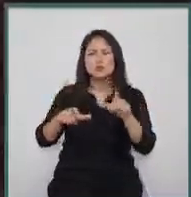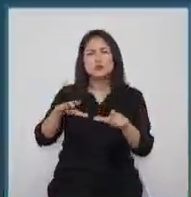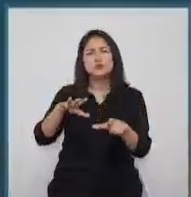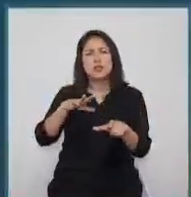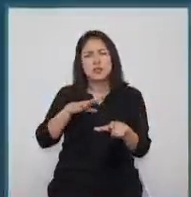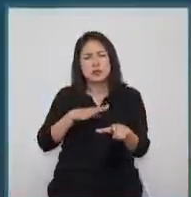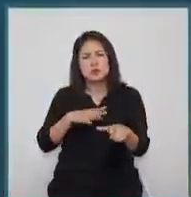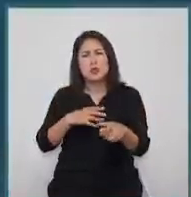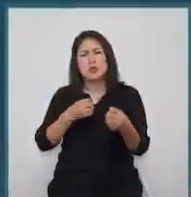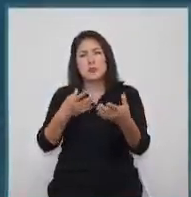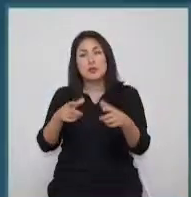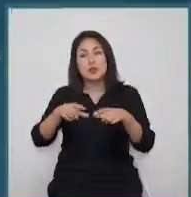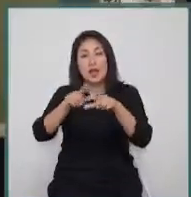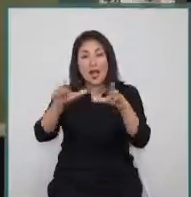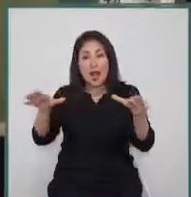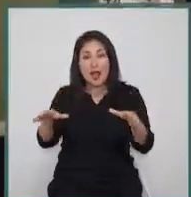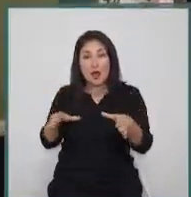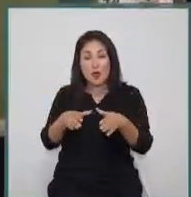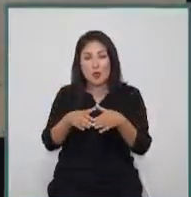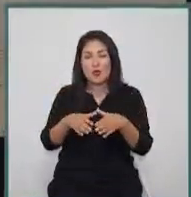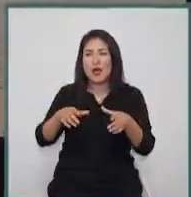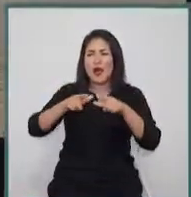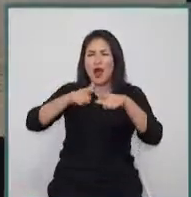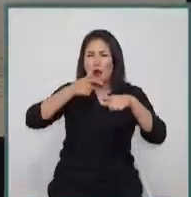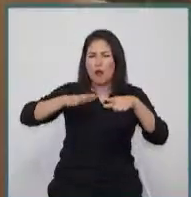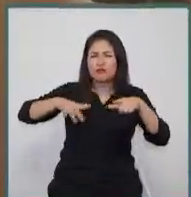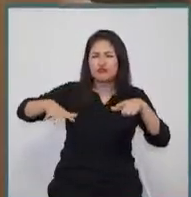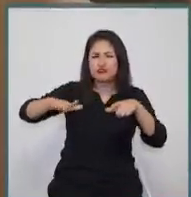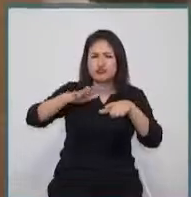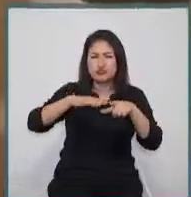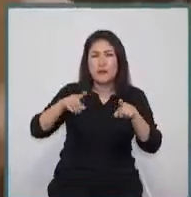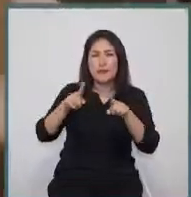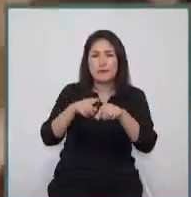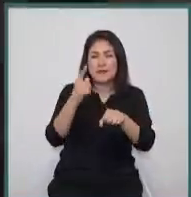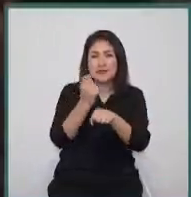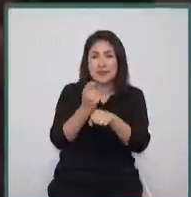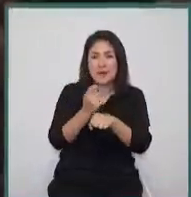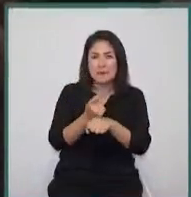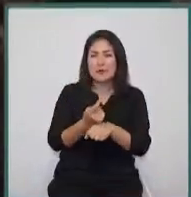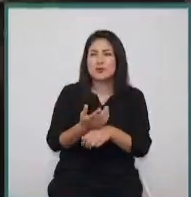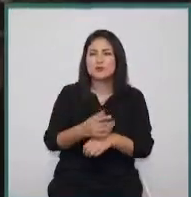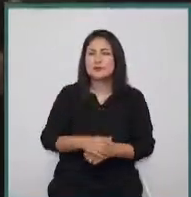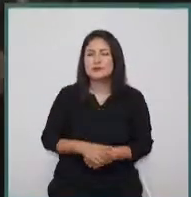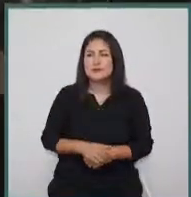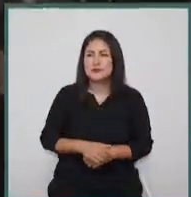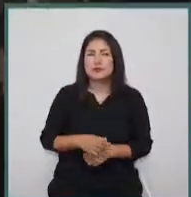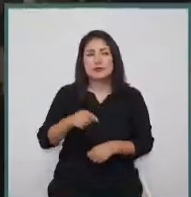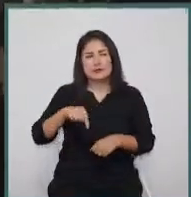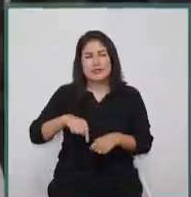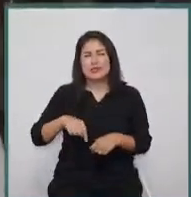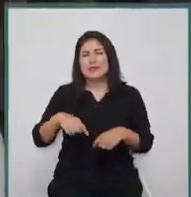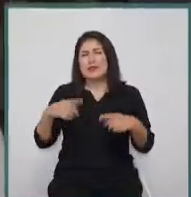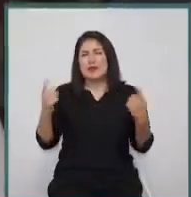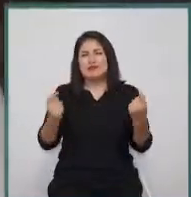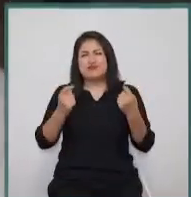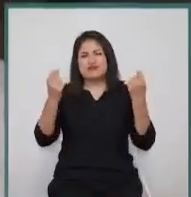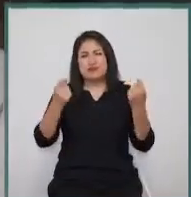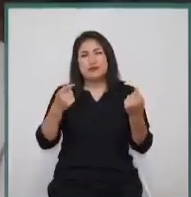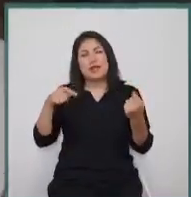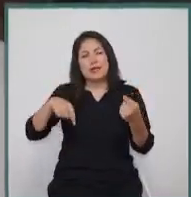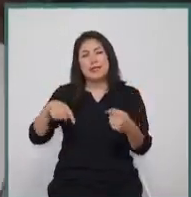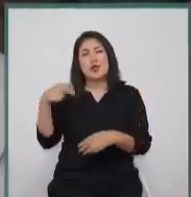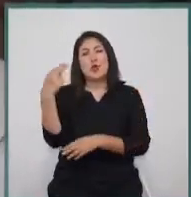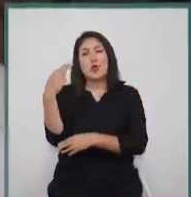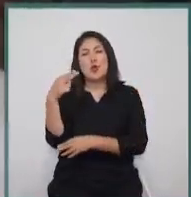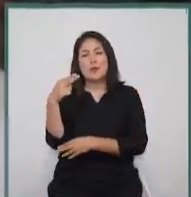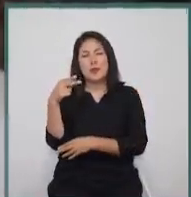vienen a visitarnos la hermosa laguna de Huacachina, asimismo el templo del Señor de Lure. ¿Cómo no acoger a la vendimia? Porque el Hotel Bolívar